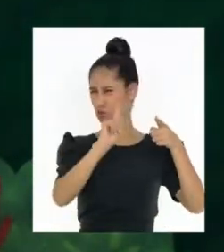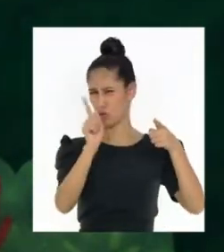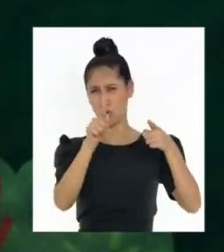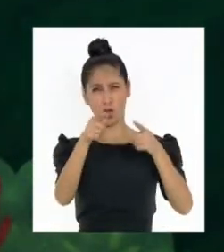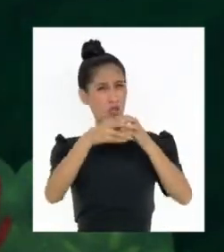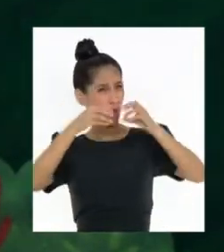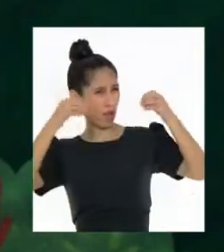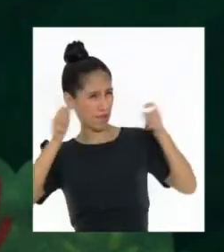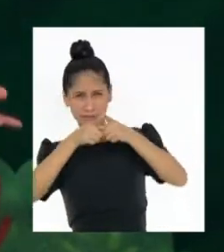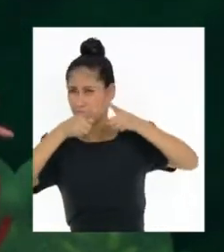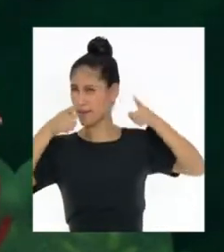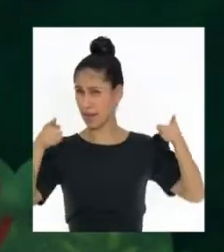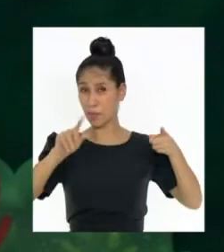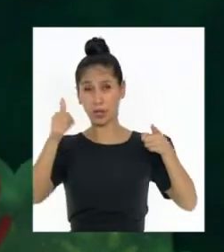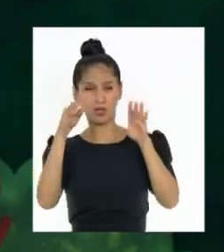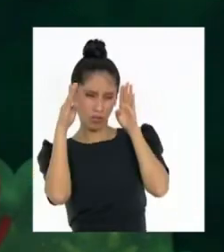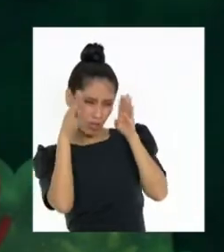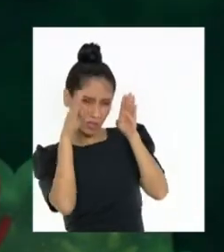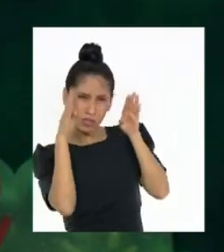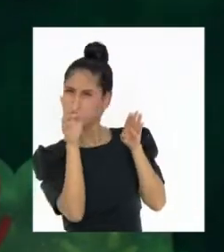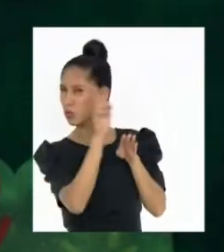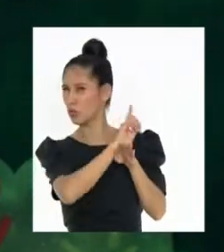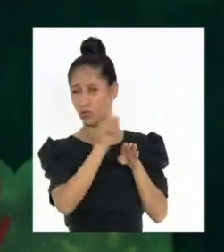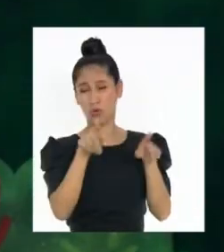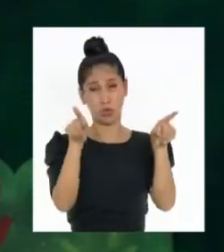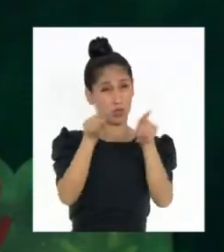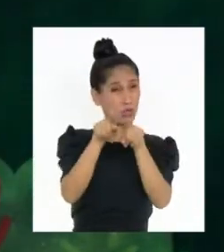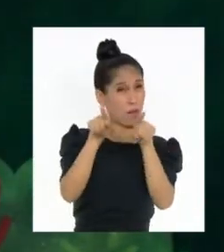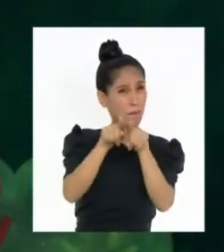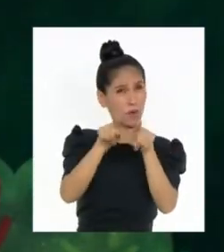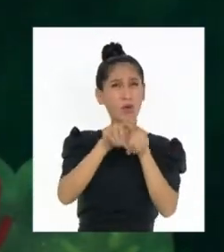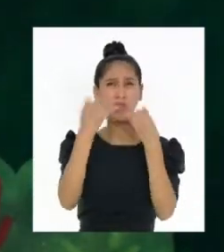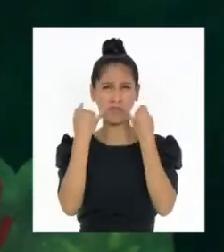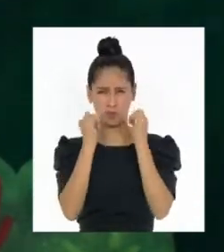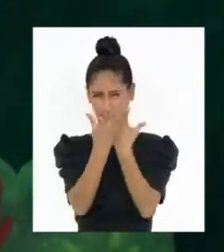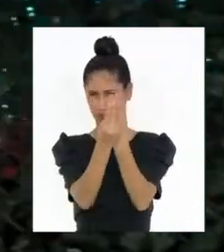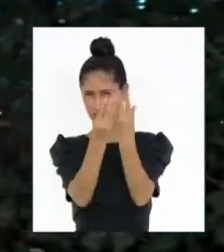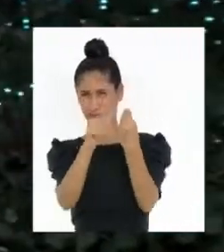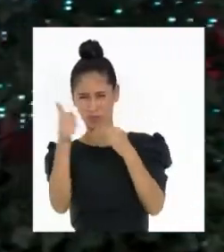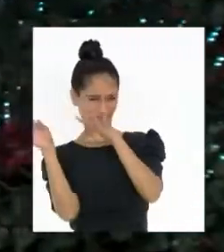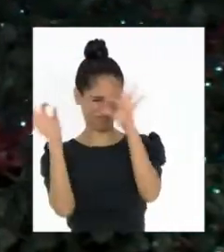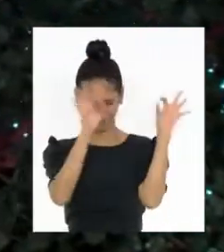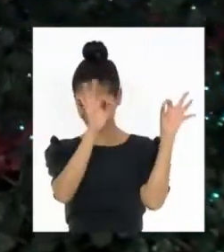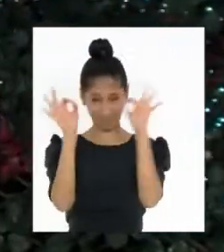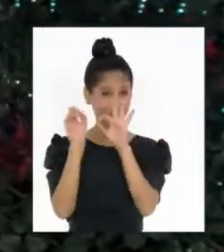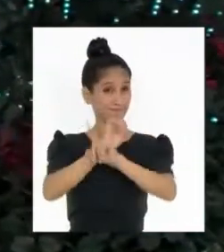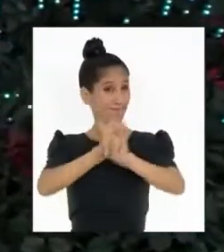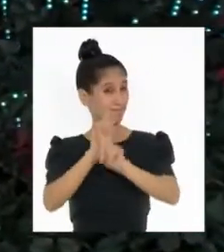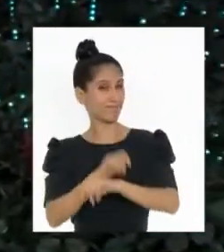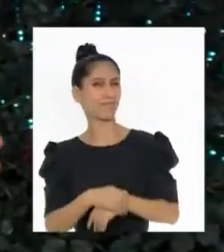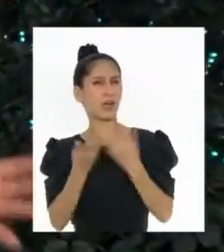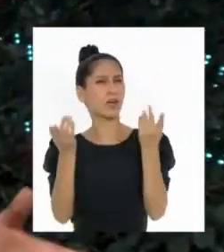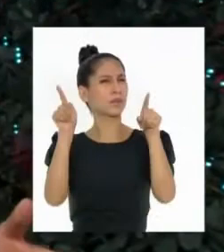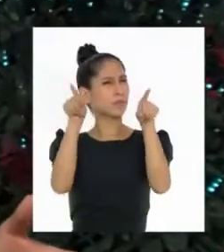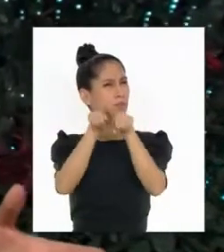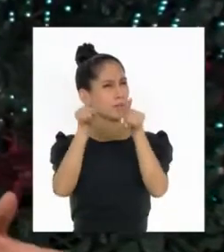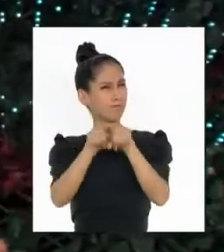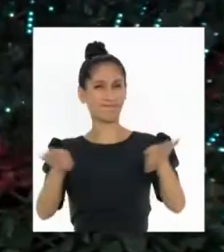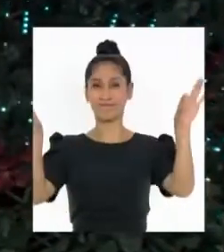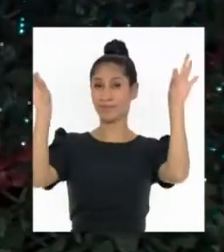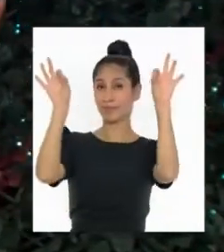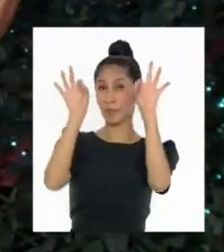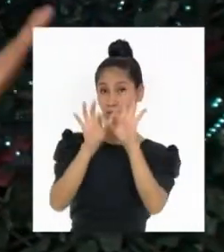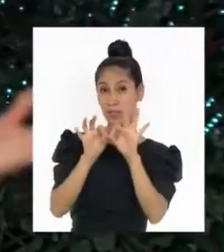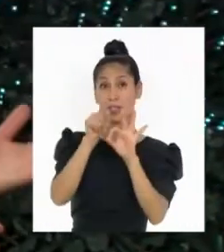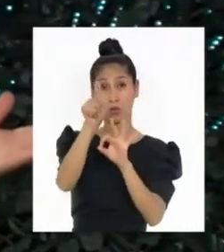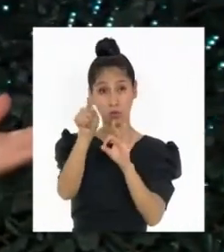o lectora y tampoco deben dar mucha información que se distraiga. Y por otro lado, es importante saber